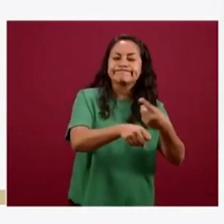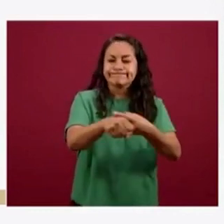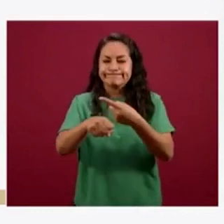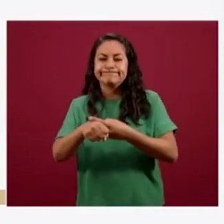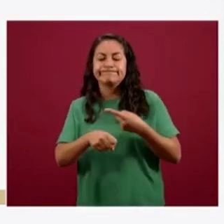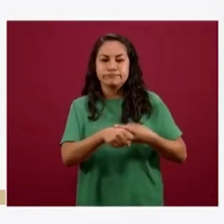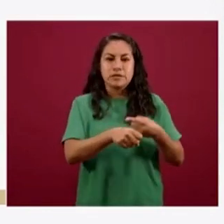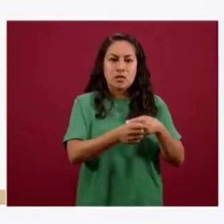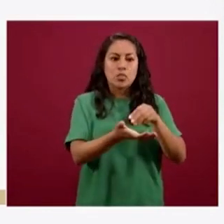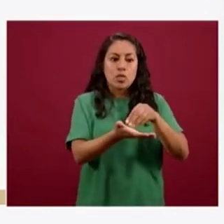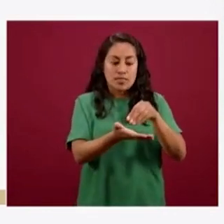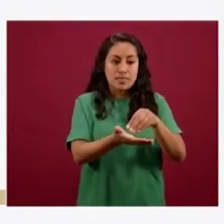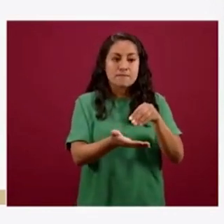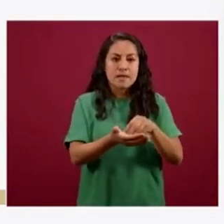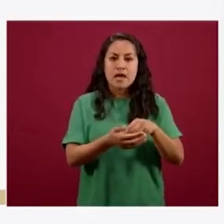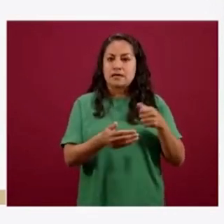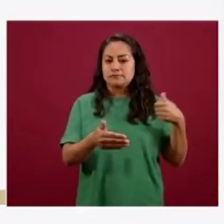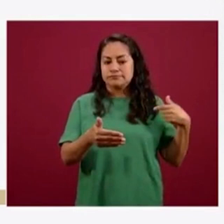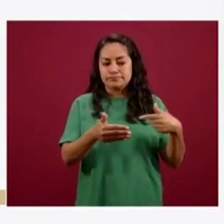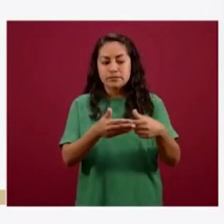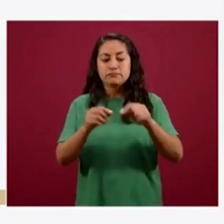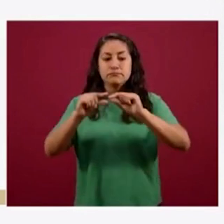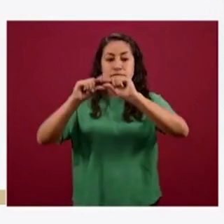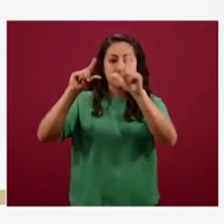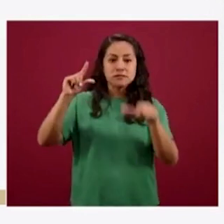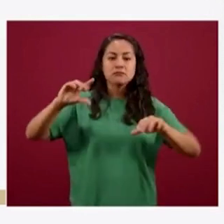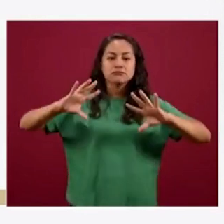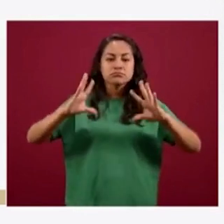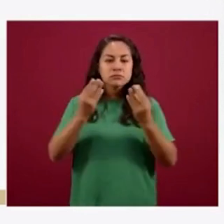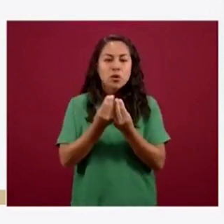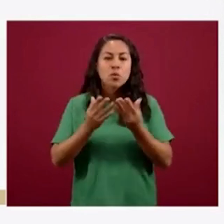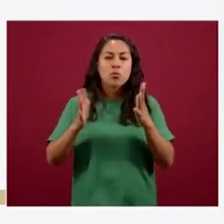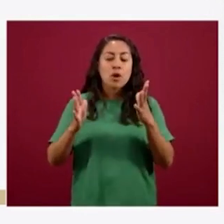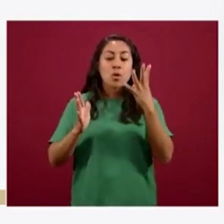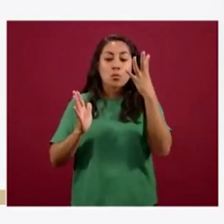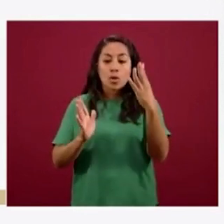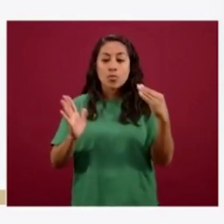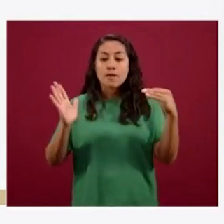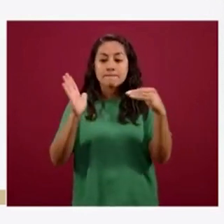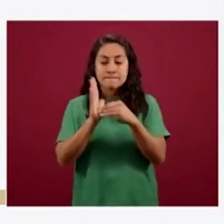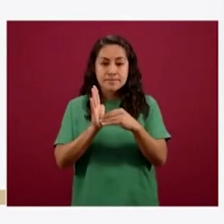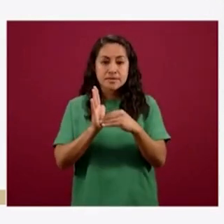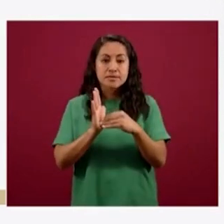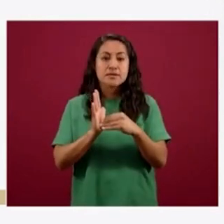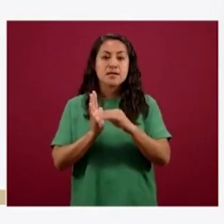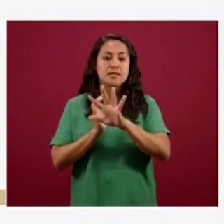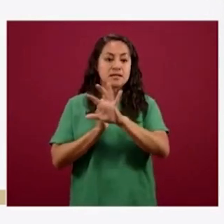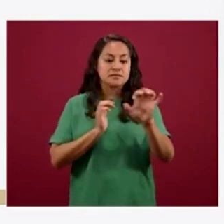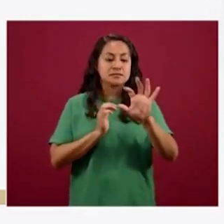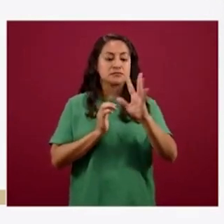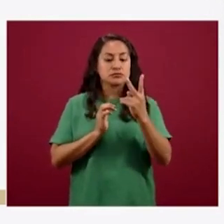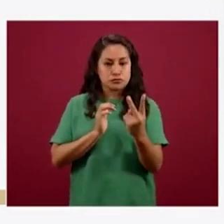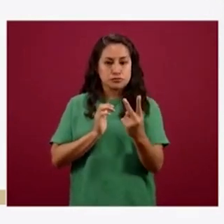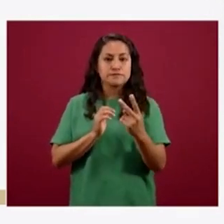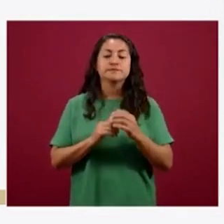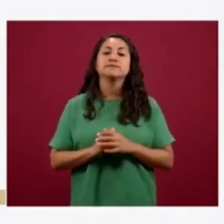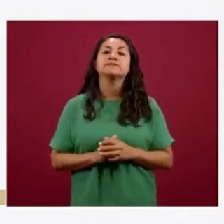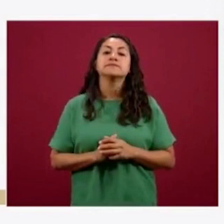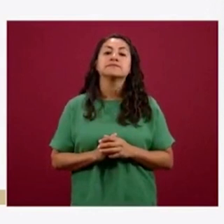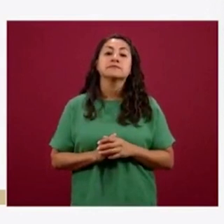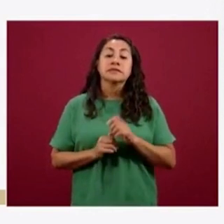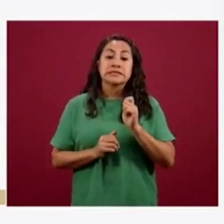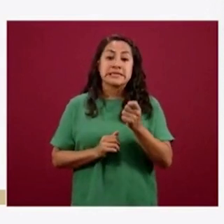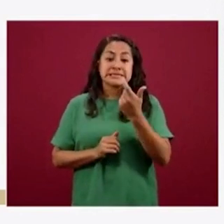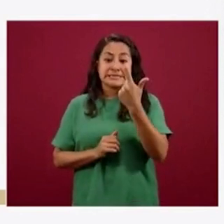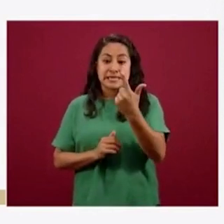estamos viviendo en México, 4.502 para el día de hoy. Así también, 7.889